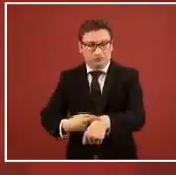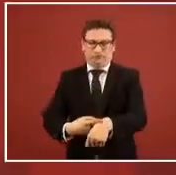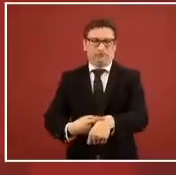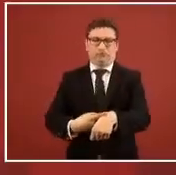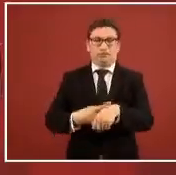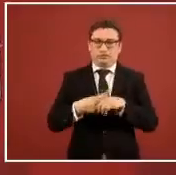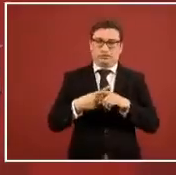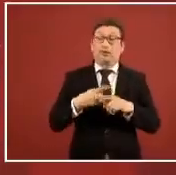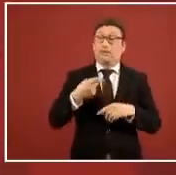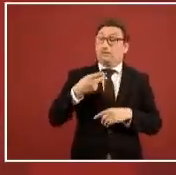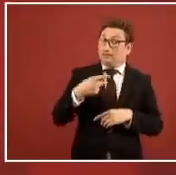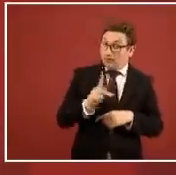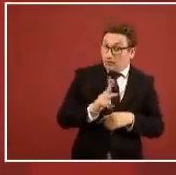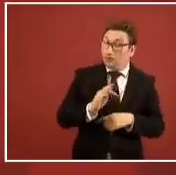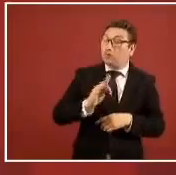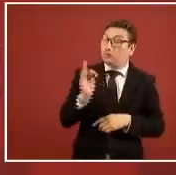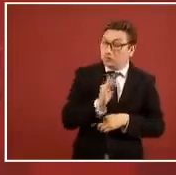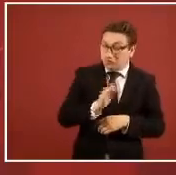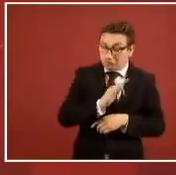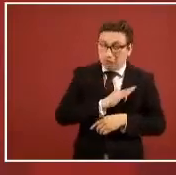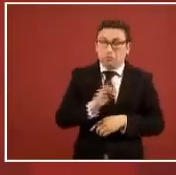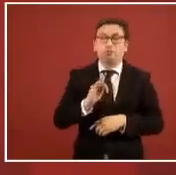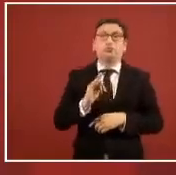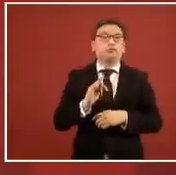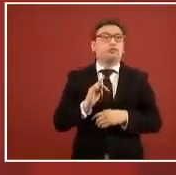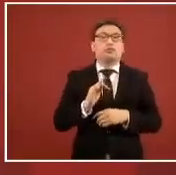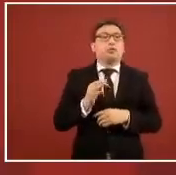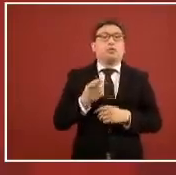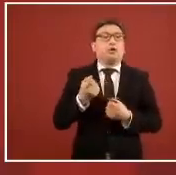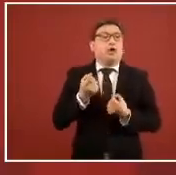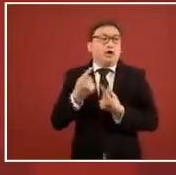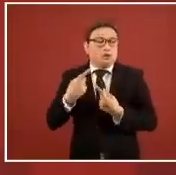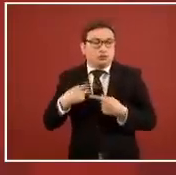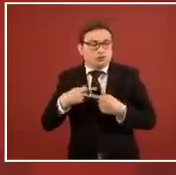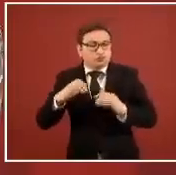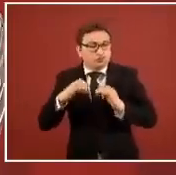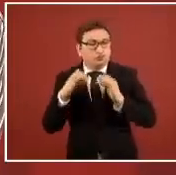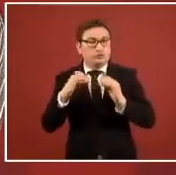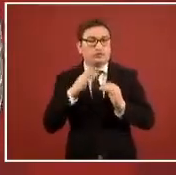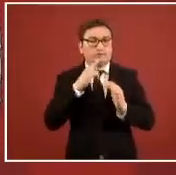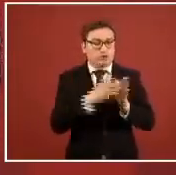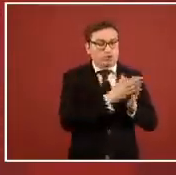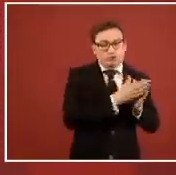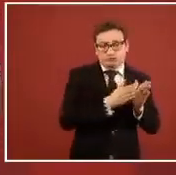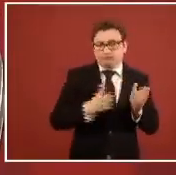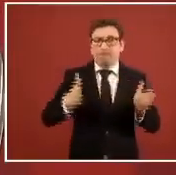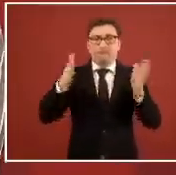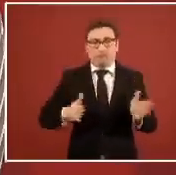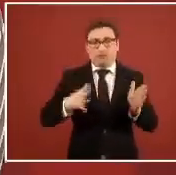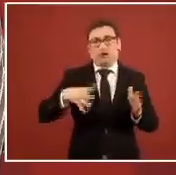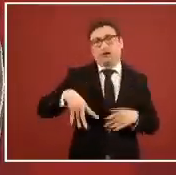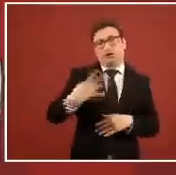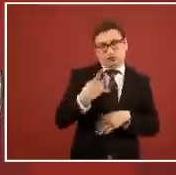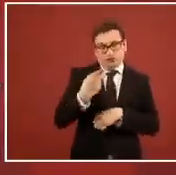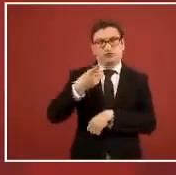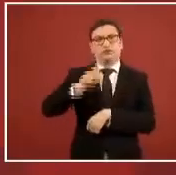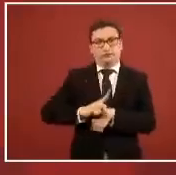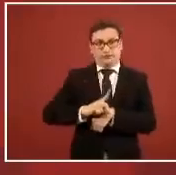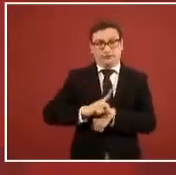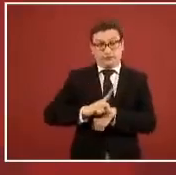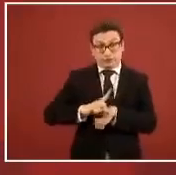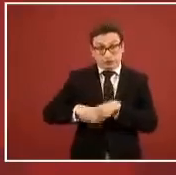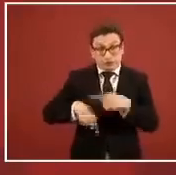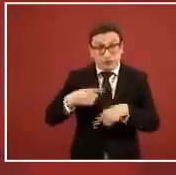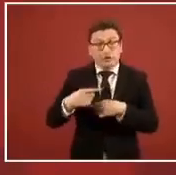se considera universalmente una precaución hasta el día 14. Obviamente, si pasan más